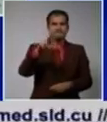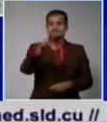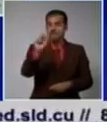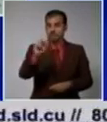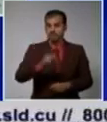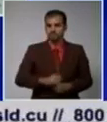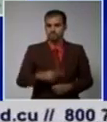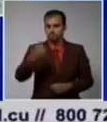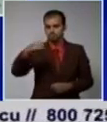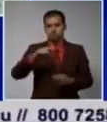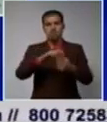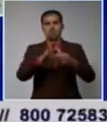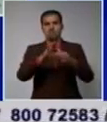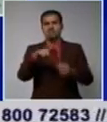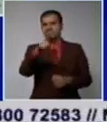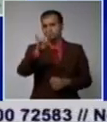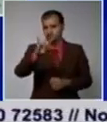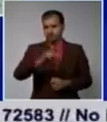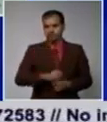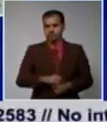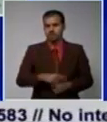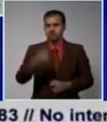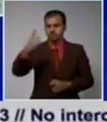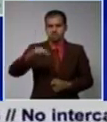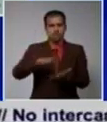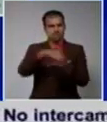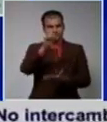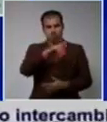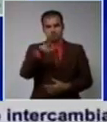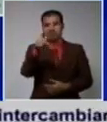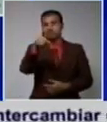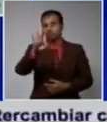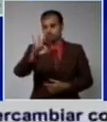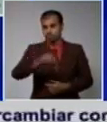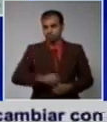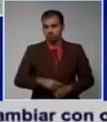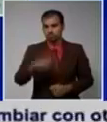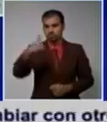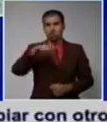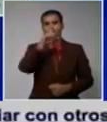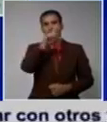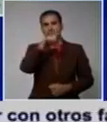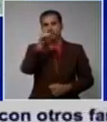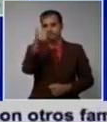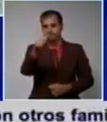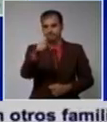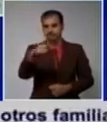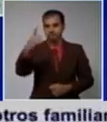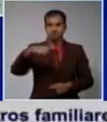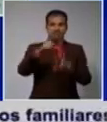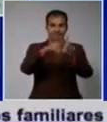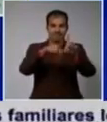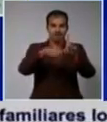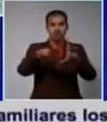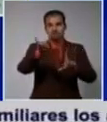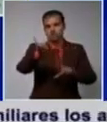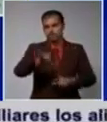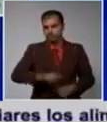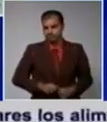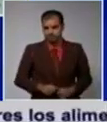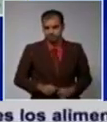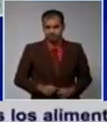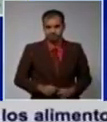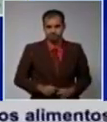Guanabacoa 19, Plaza de la Revolución 18, Cotorro 10 y Regla 9. Creo que